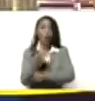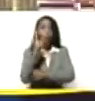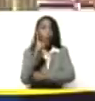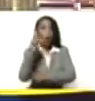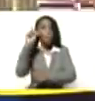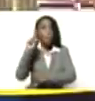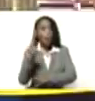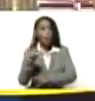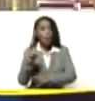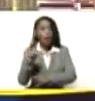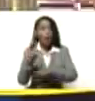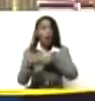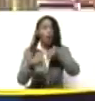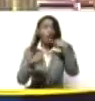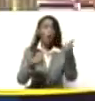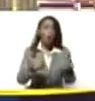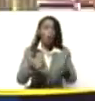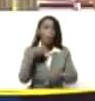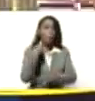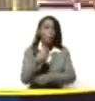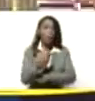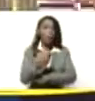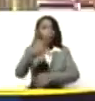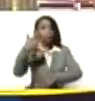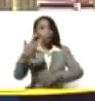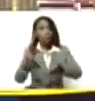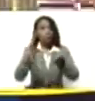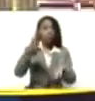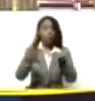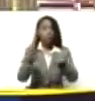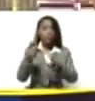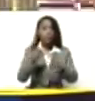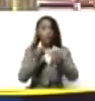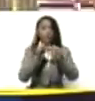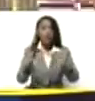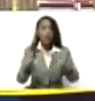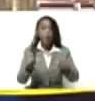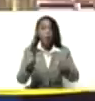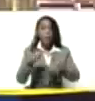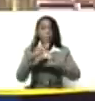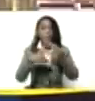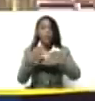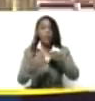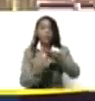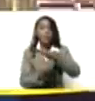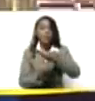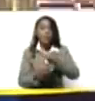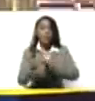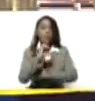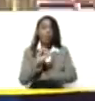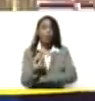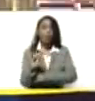y una tarifa que se fijó en base a 0.5